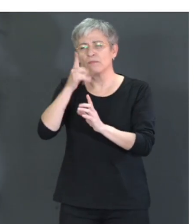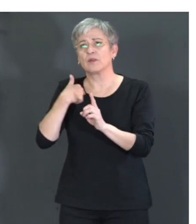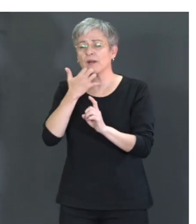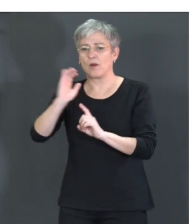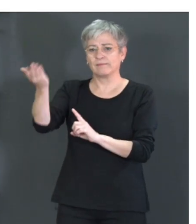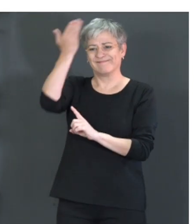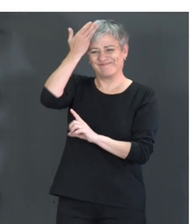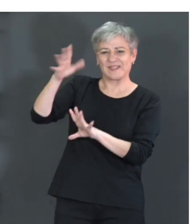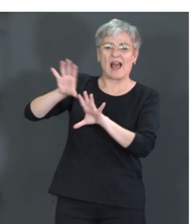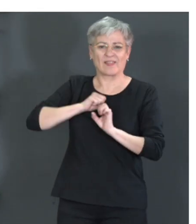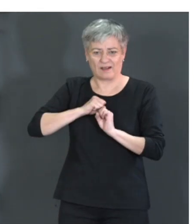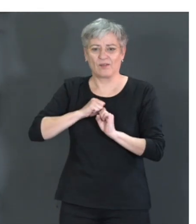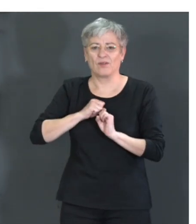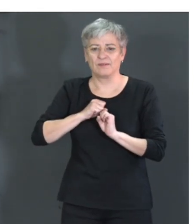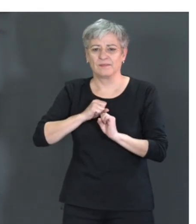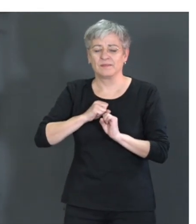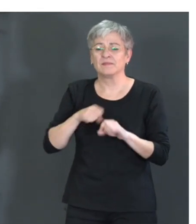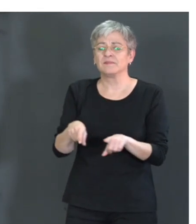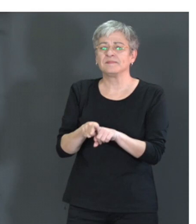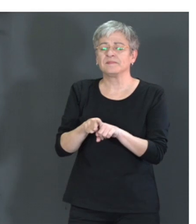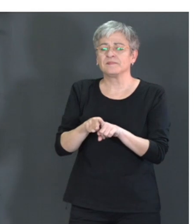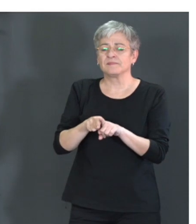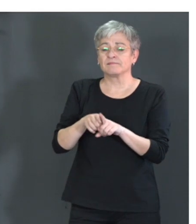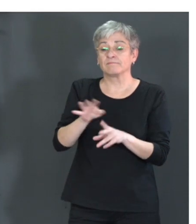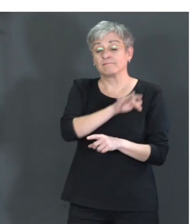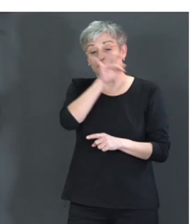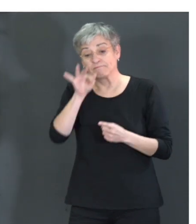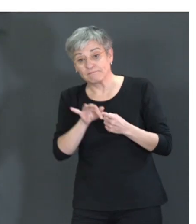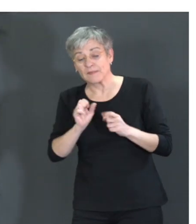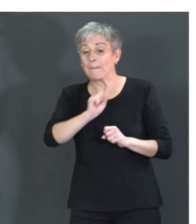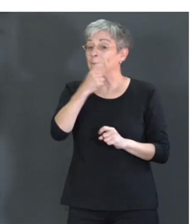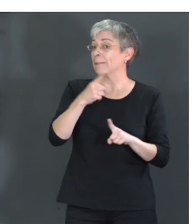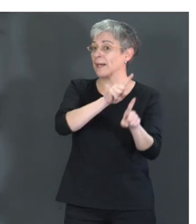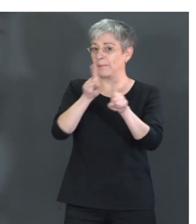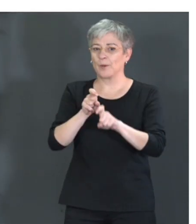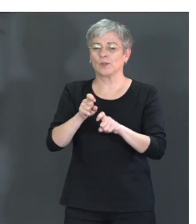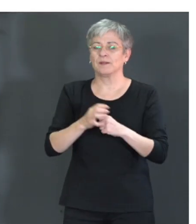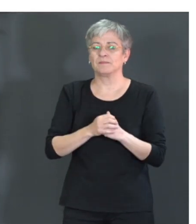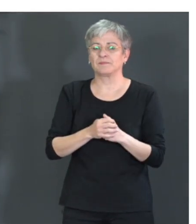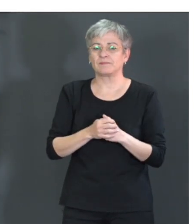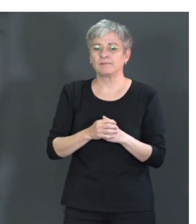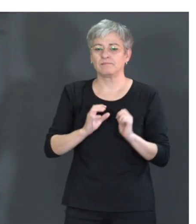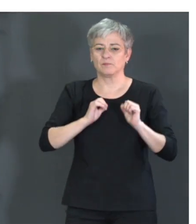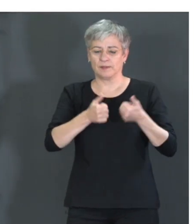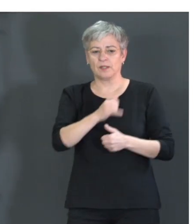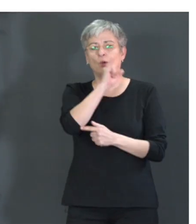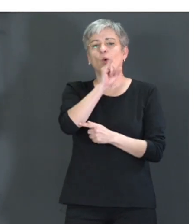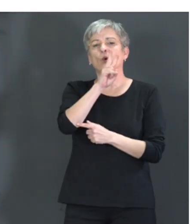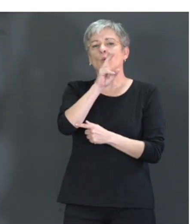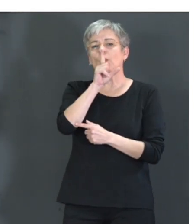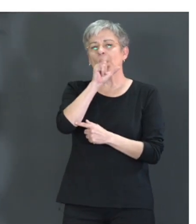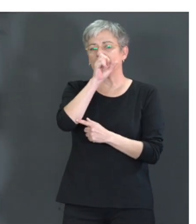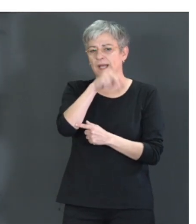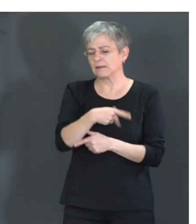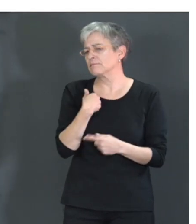cerebral adquirido. Y bueno, sin más, vamos a pasar a la primera pregunta. Comenzamos con Julián,